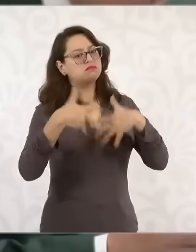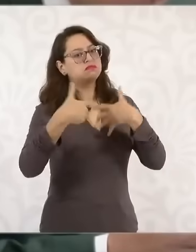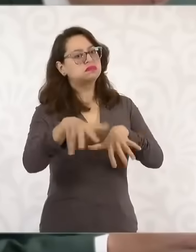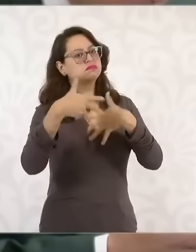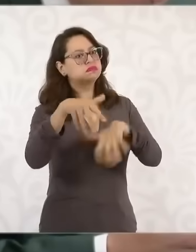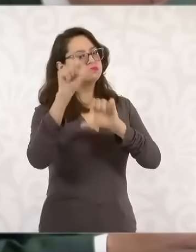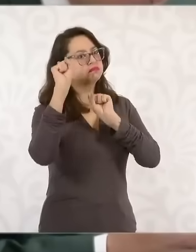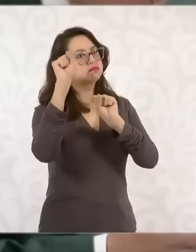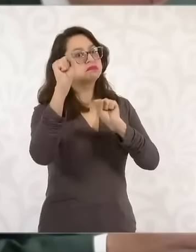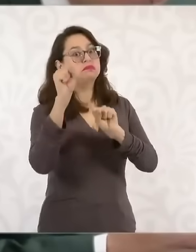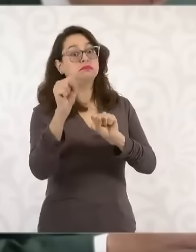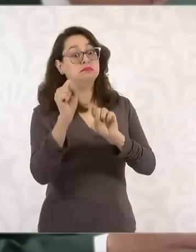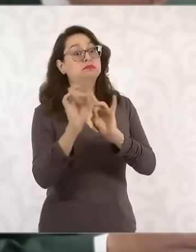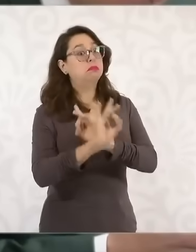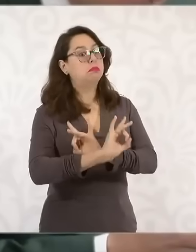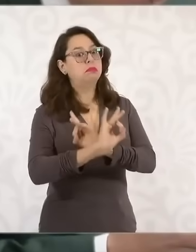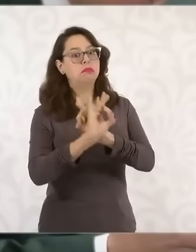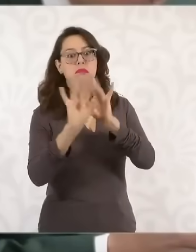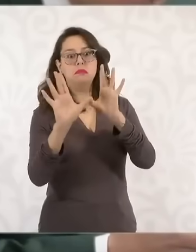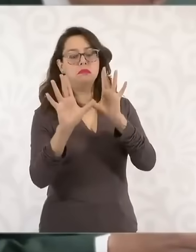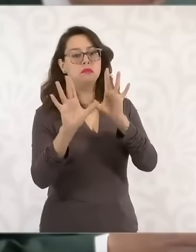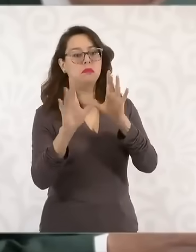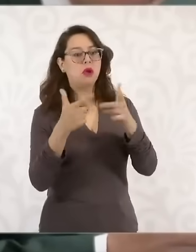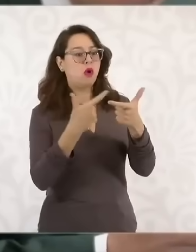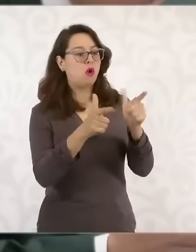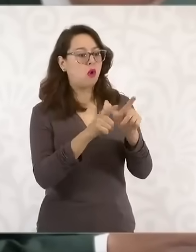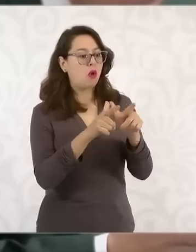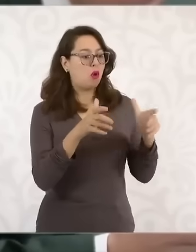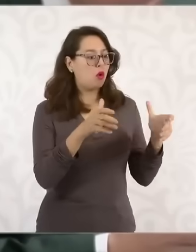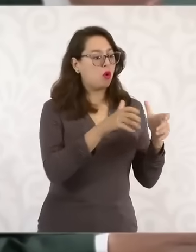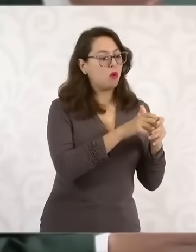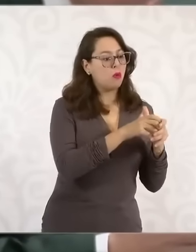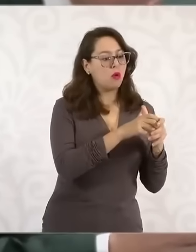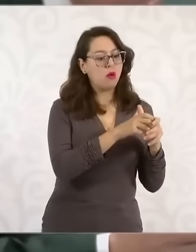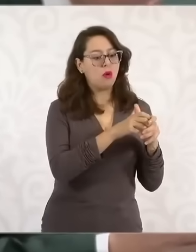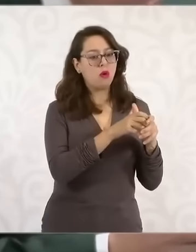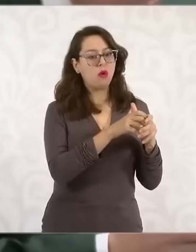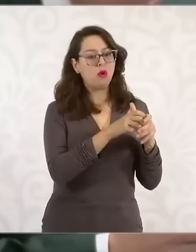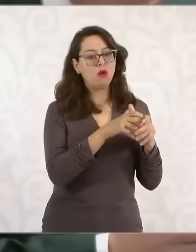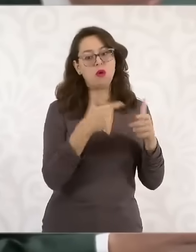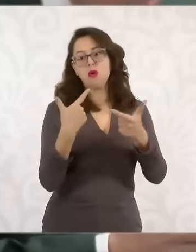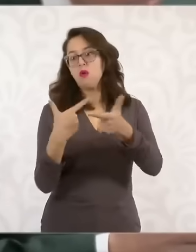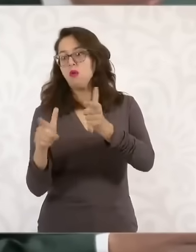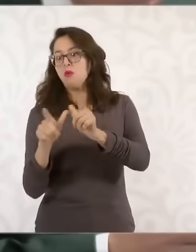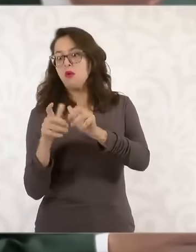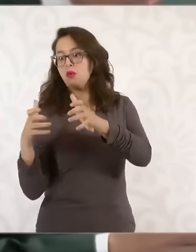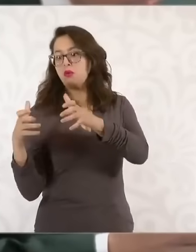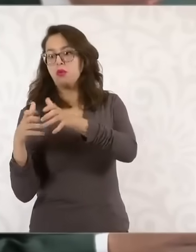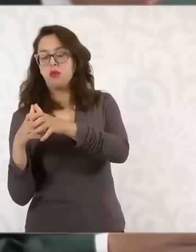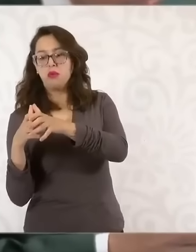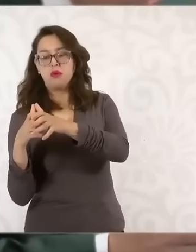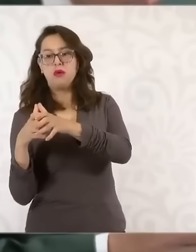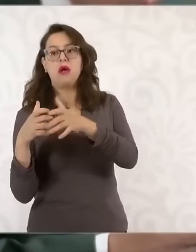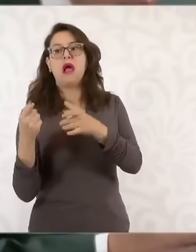hubo confrontaciones entre pues distintos pues personas que están a favor